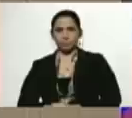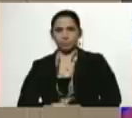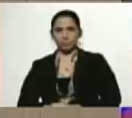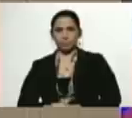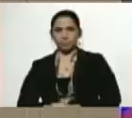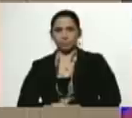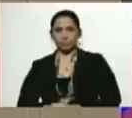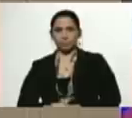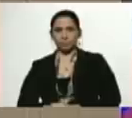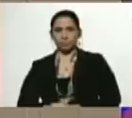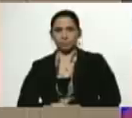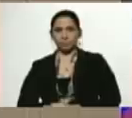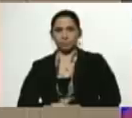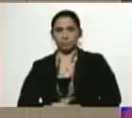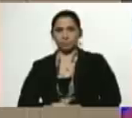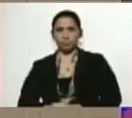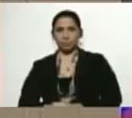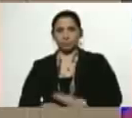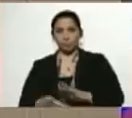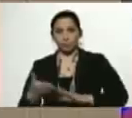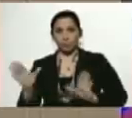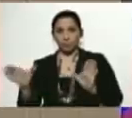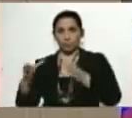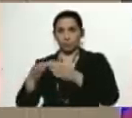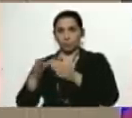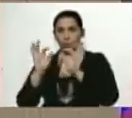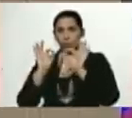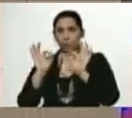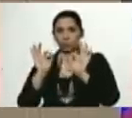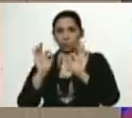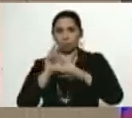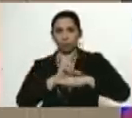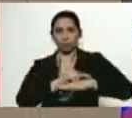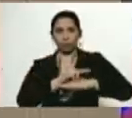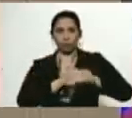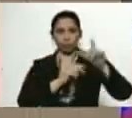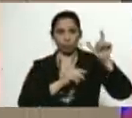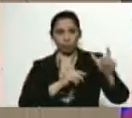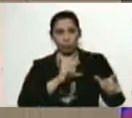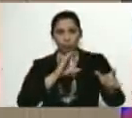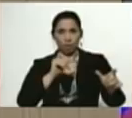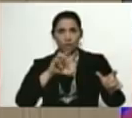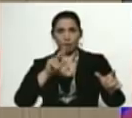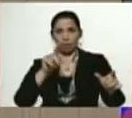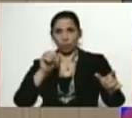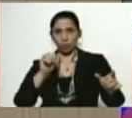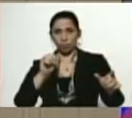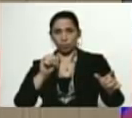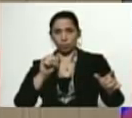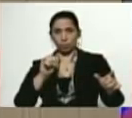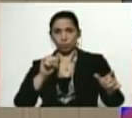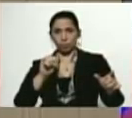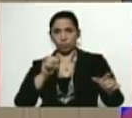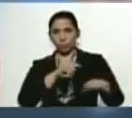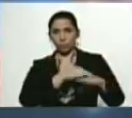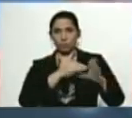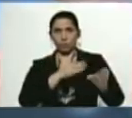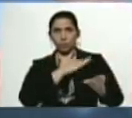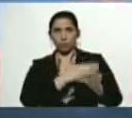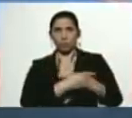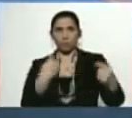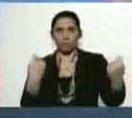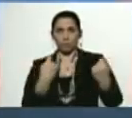se acude a una reunión especial entre el doctor Carlos Alvarado, ministro del